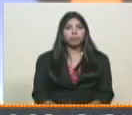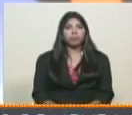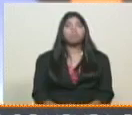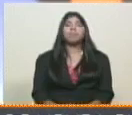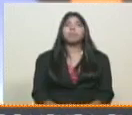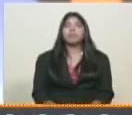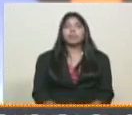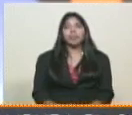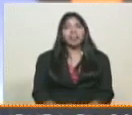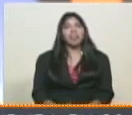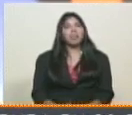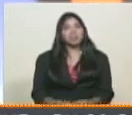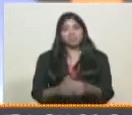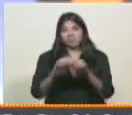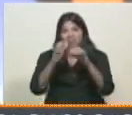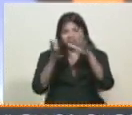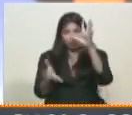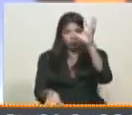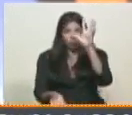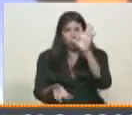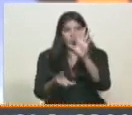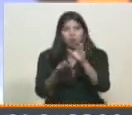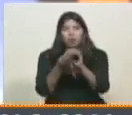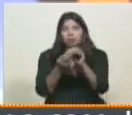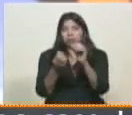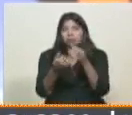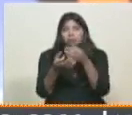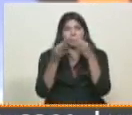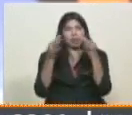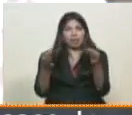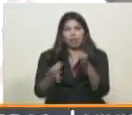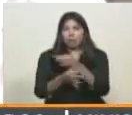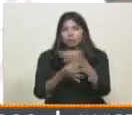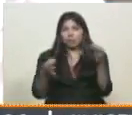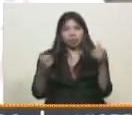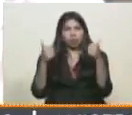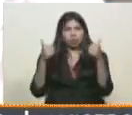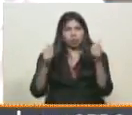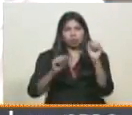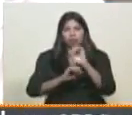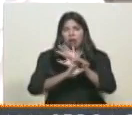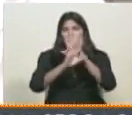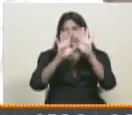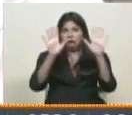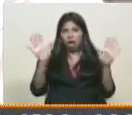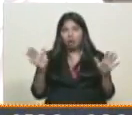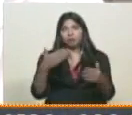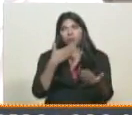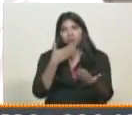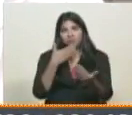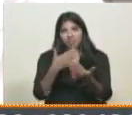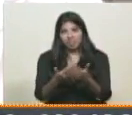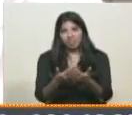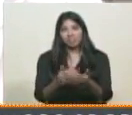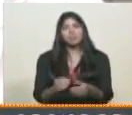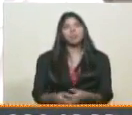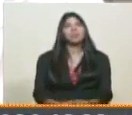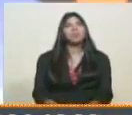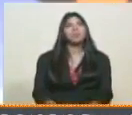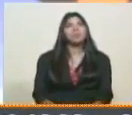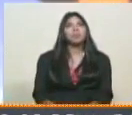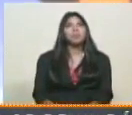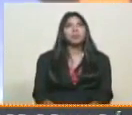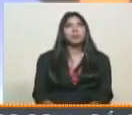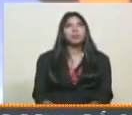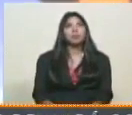verdad excelente conclusión sobre todo para entender el escenario donde estamos parados nosotros los venezolanos y cómo hacerle frente porque ya tú lo has dicho y ahí es